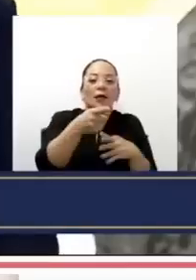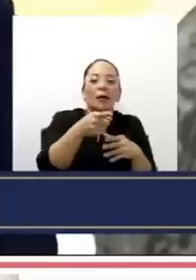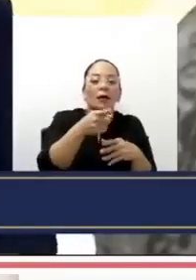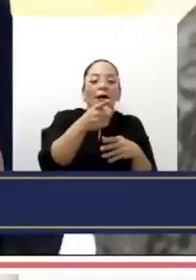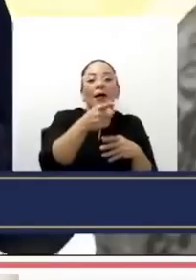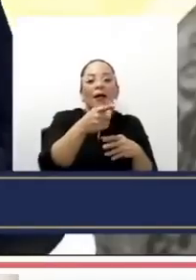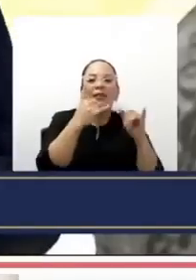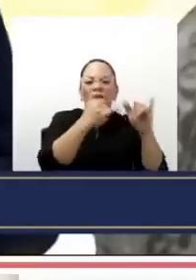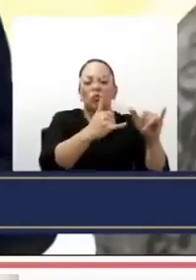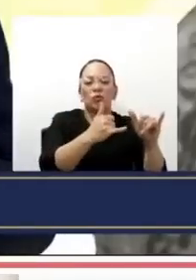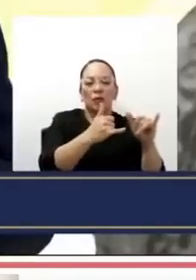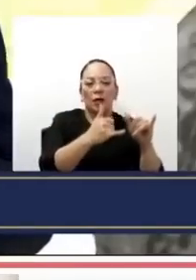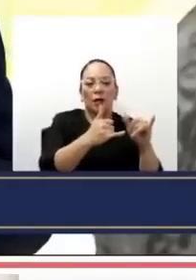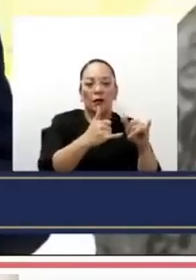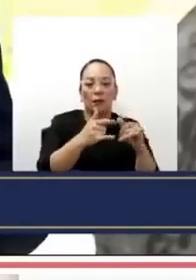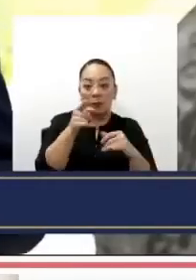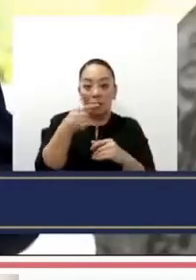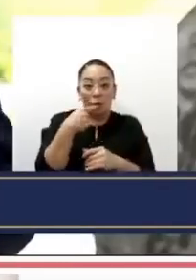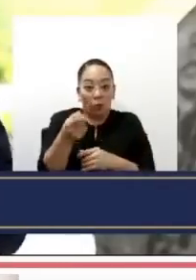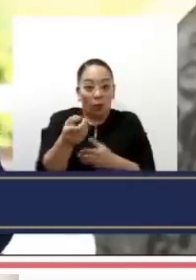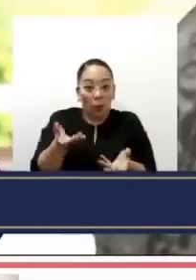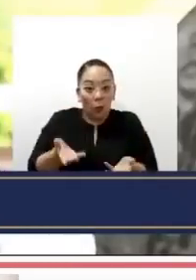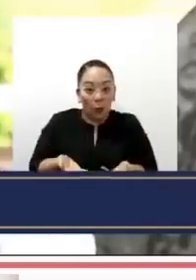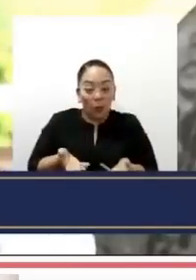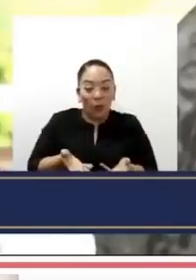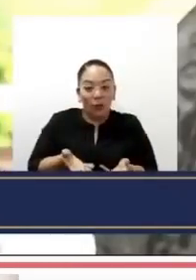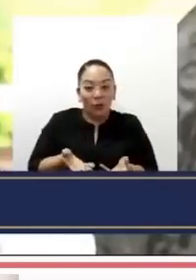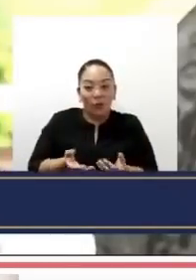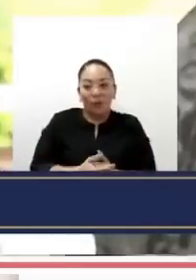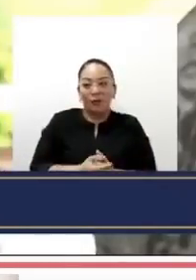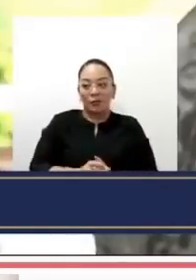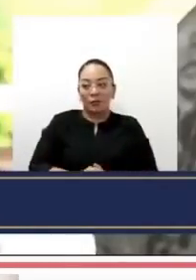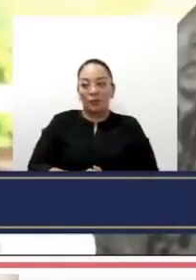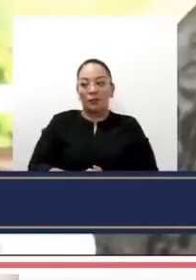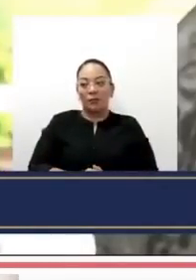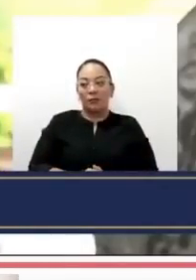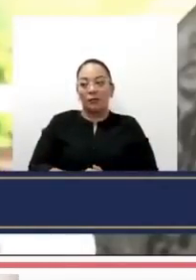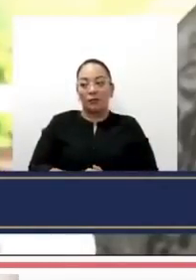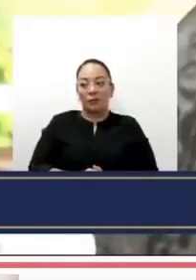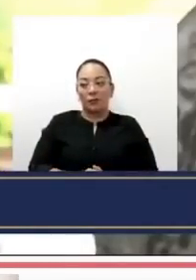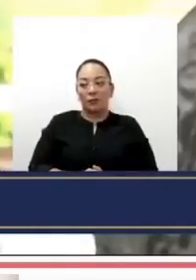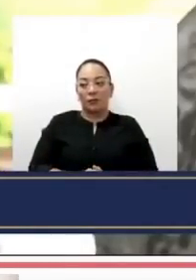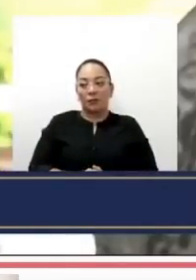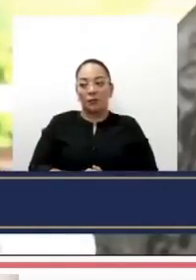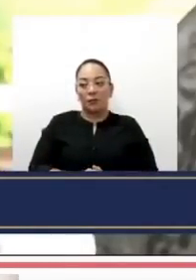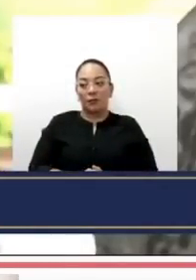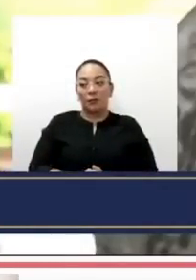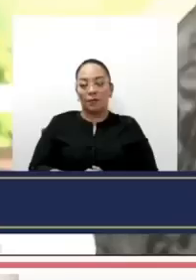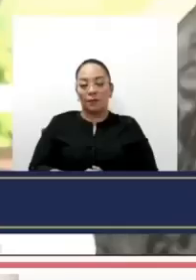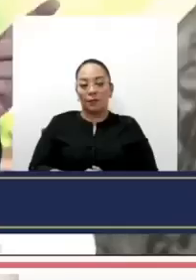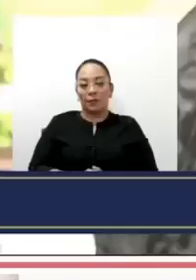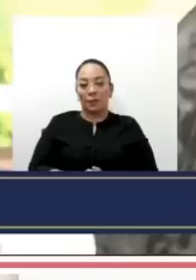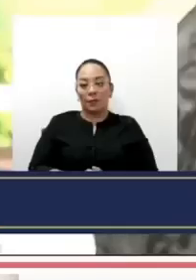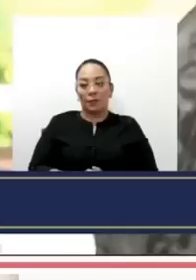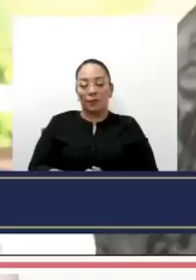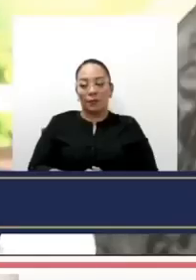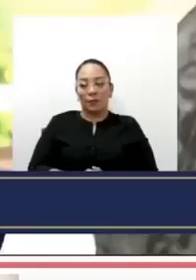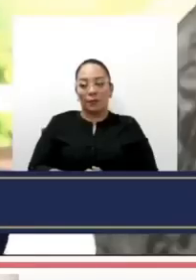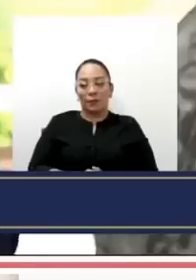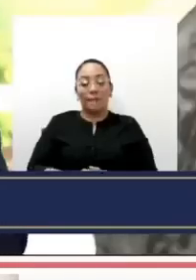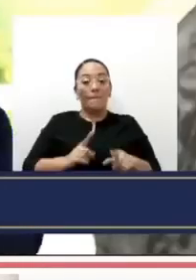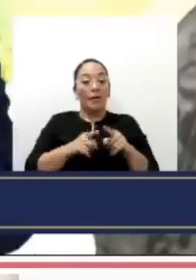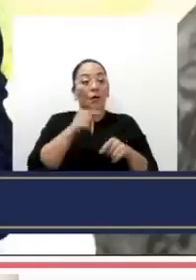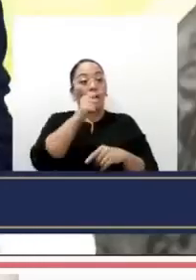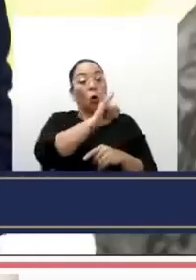denuncia. Pero esa es la palabra de él. Y entonces decidieron que aunque don Jorge es el denunciado, la abrieron también